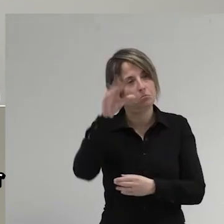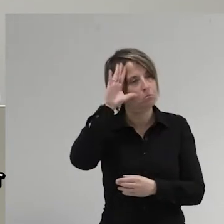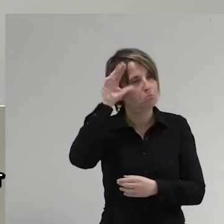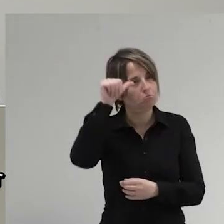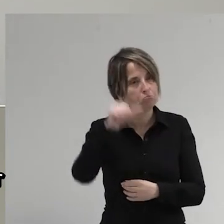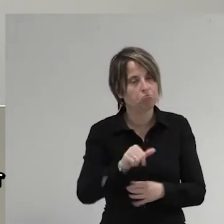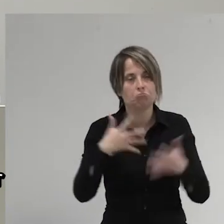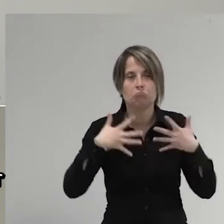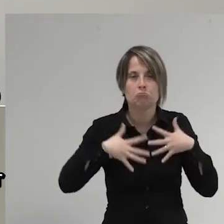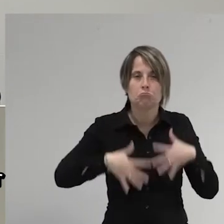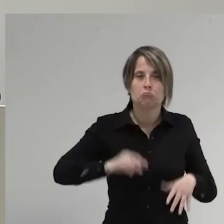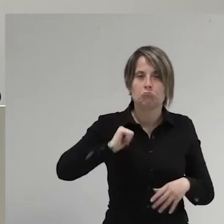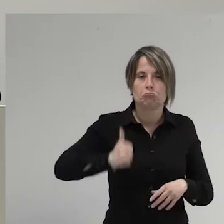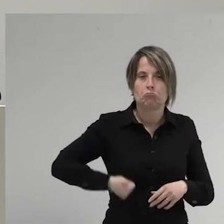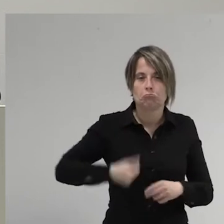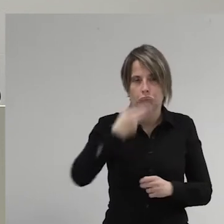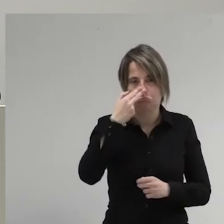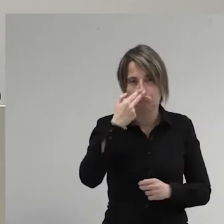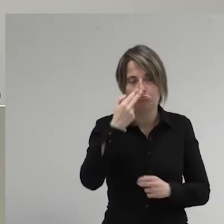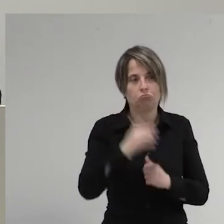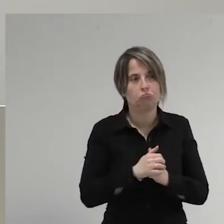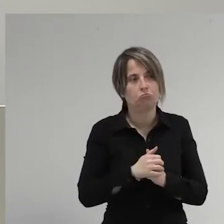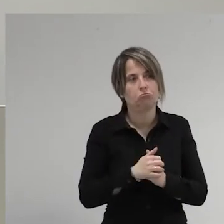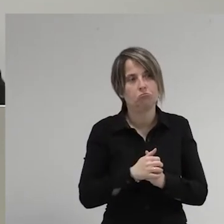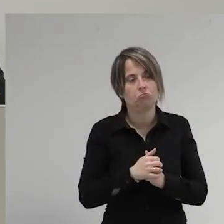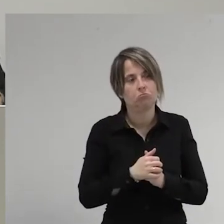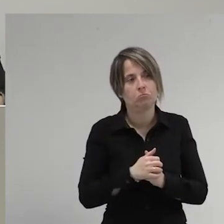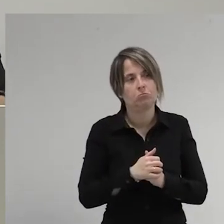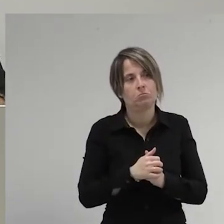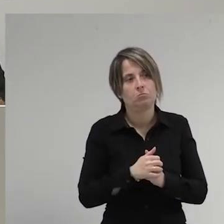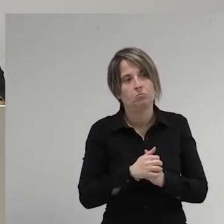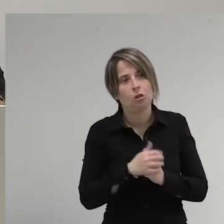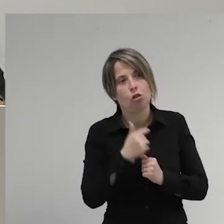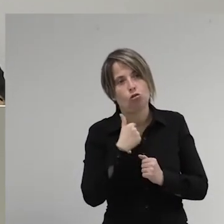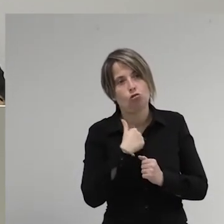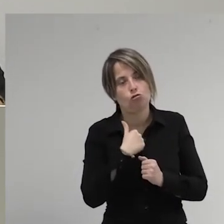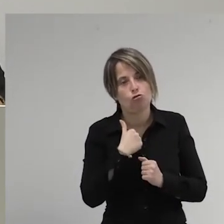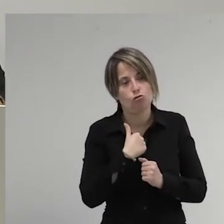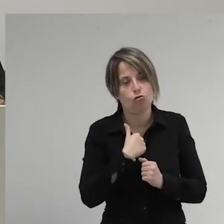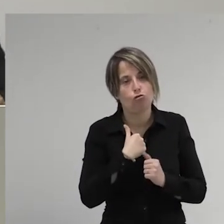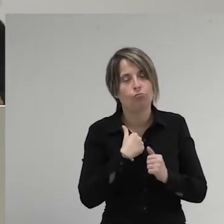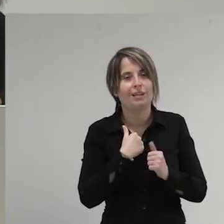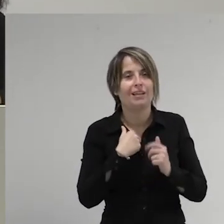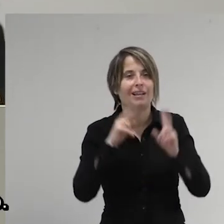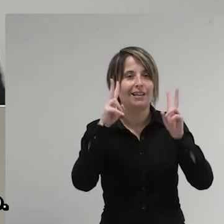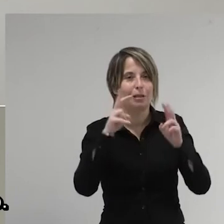enriquecedor todo lo que nos has dicho. Yo quiero abrir el espacio de la escuela,